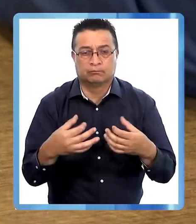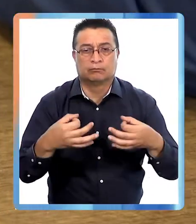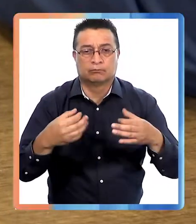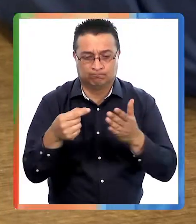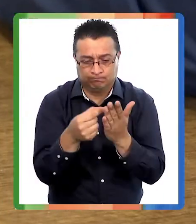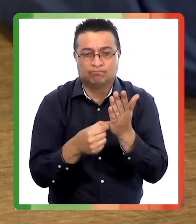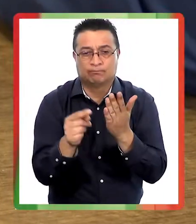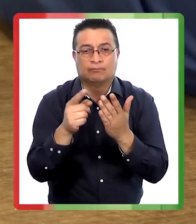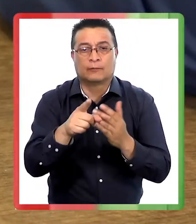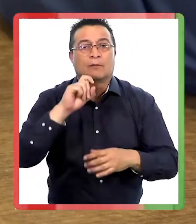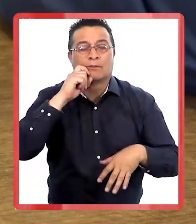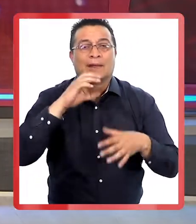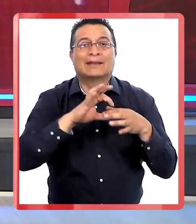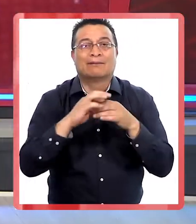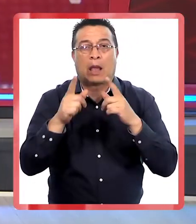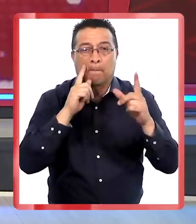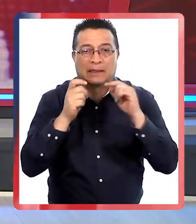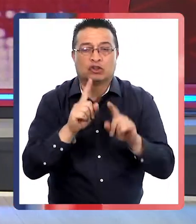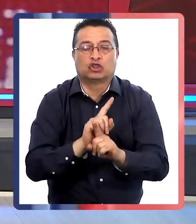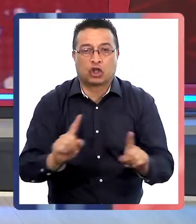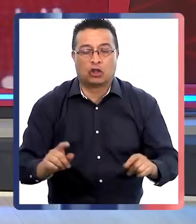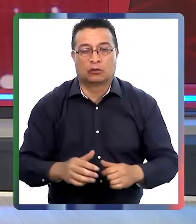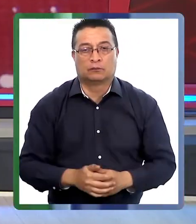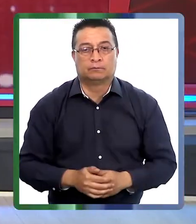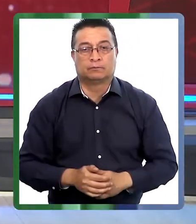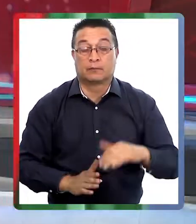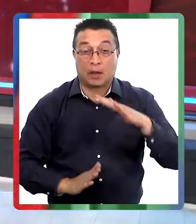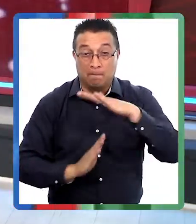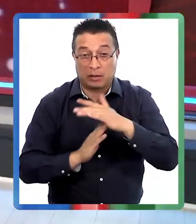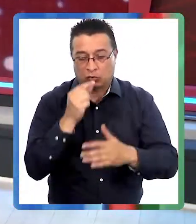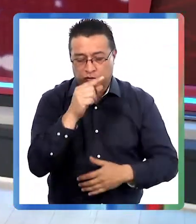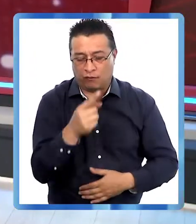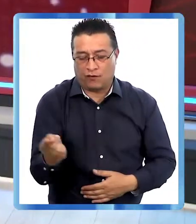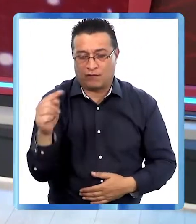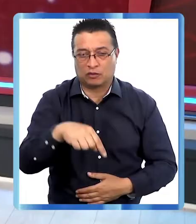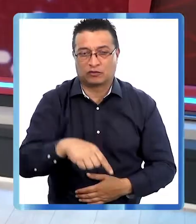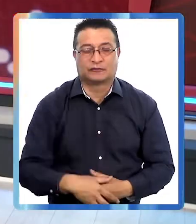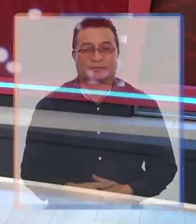a significar grandes riesgos. Pausa y regresamos de inmediato, no se vayan.